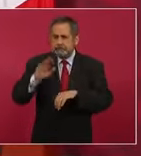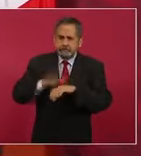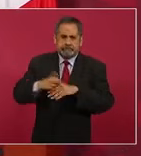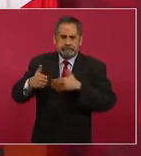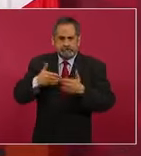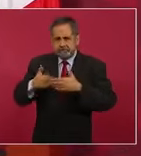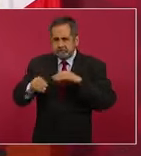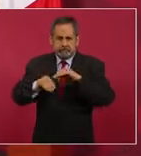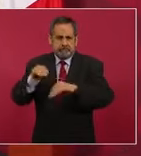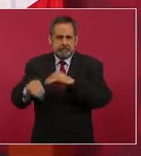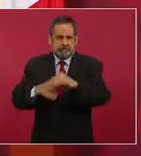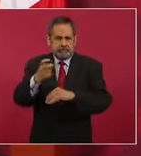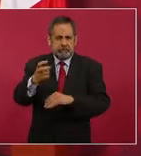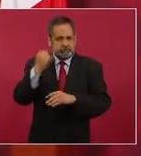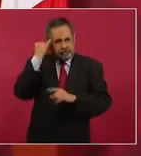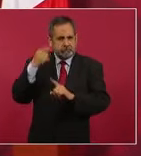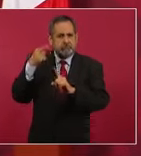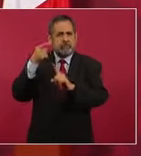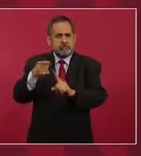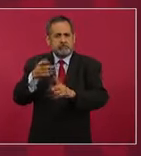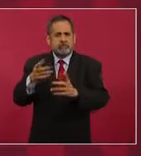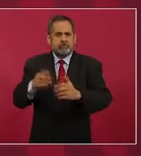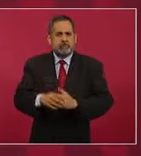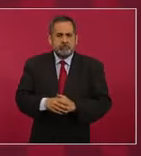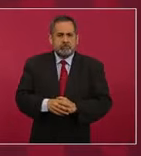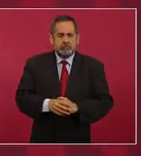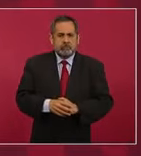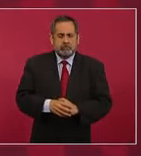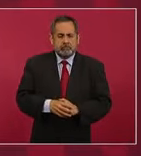modernizar, ese es el propósito.